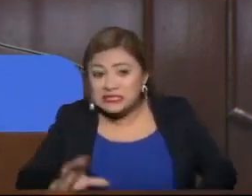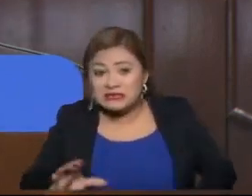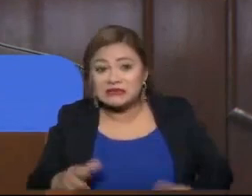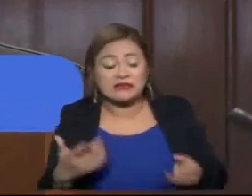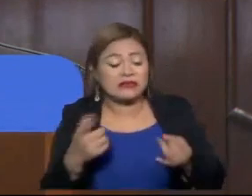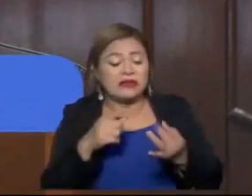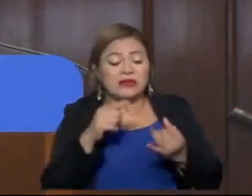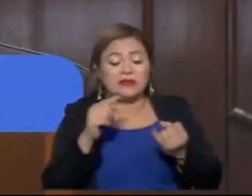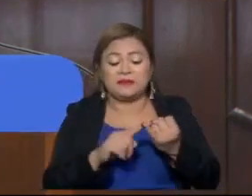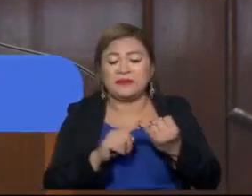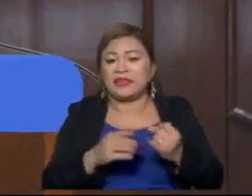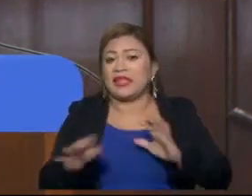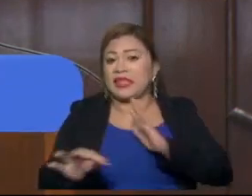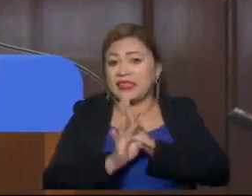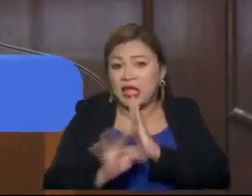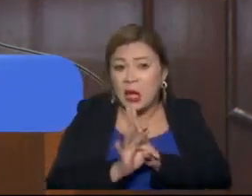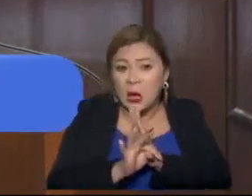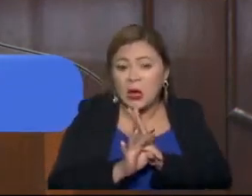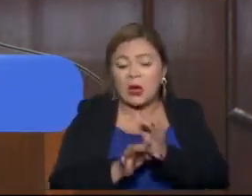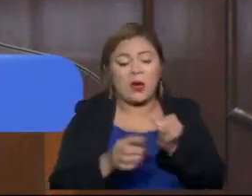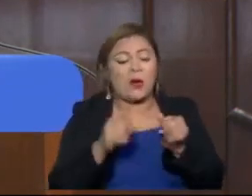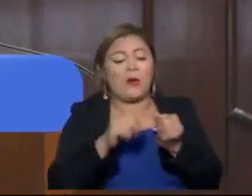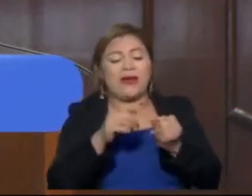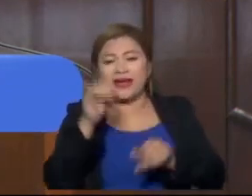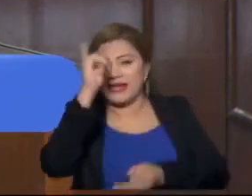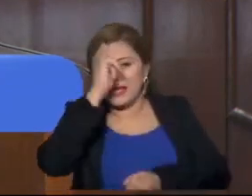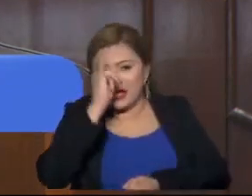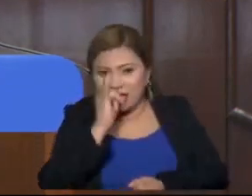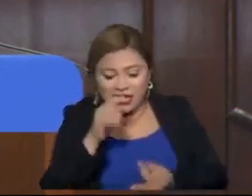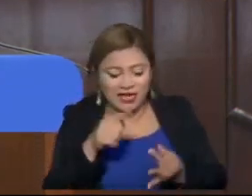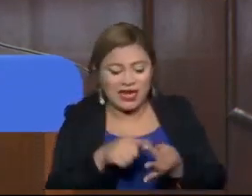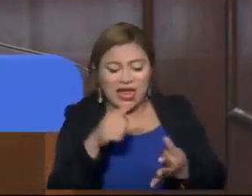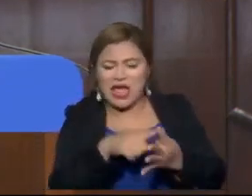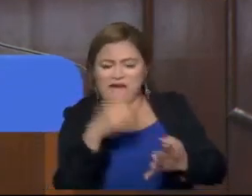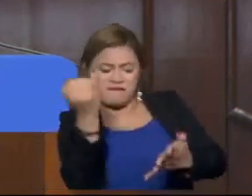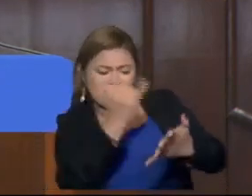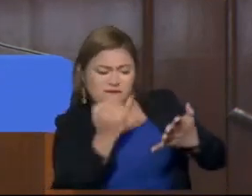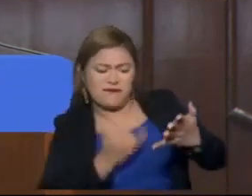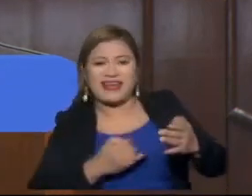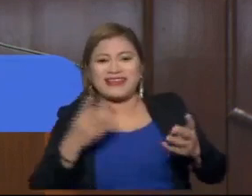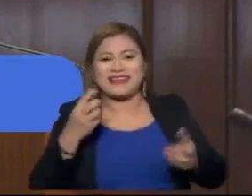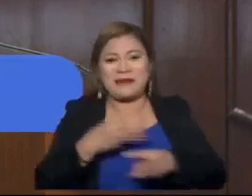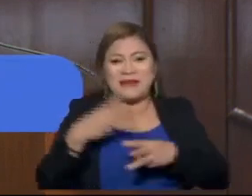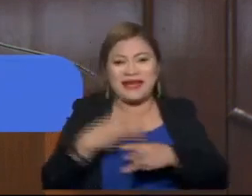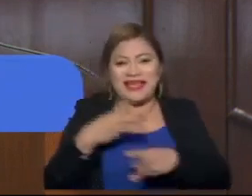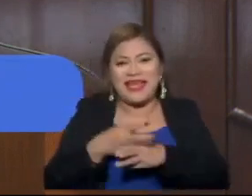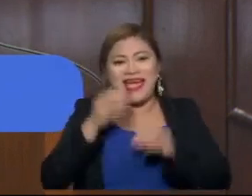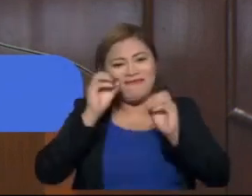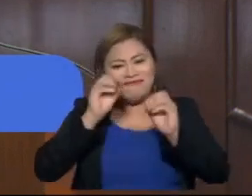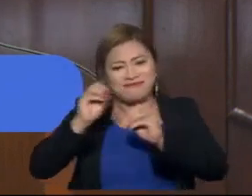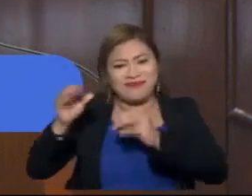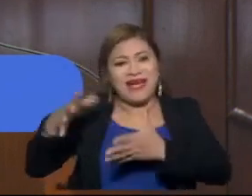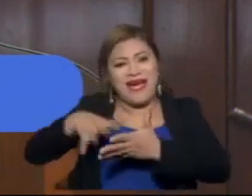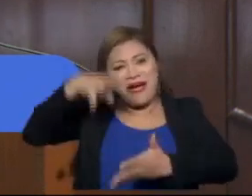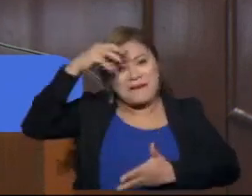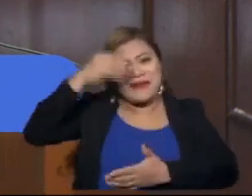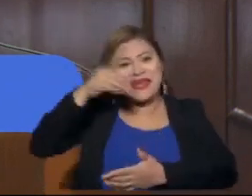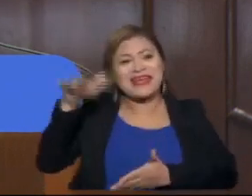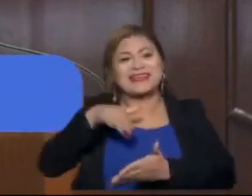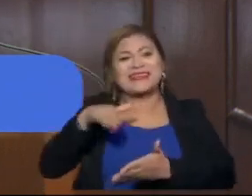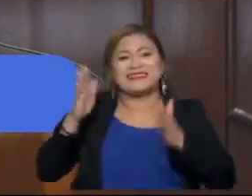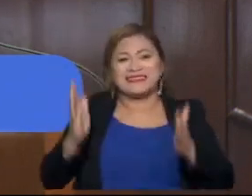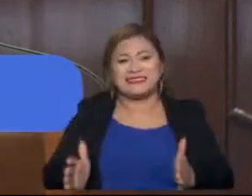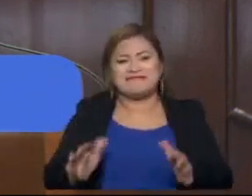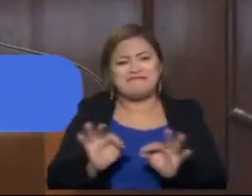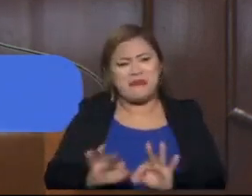tecnología, ingeniería, artes y matemáticas en el proceso de aprendizaje. En